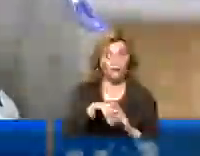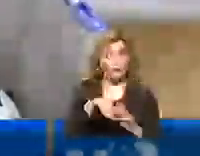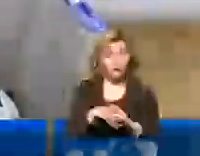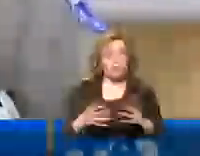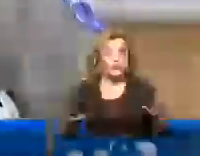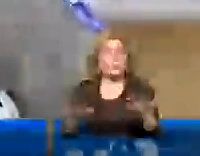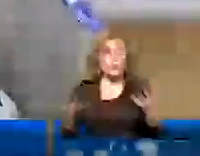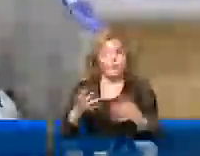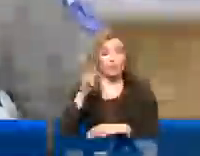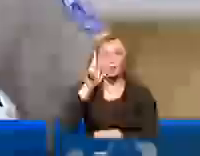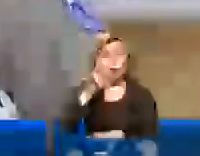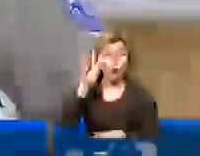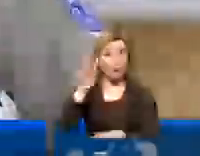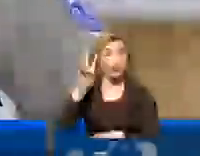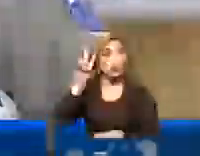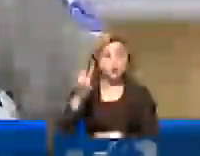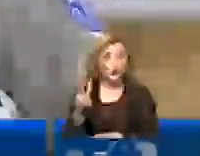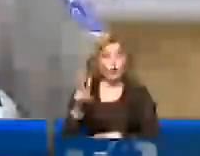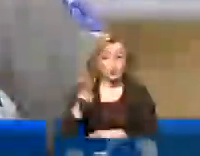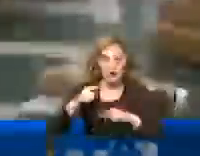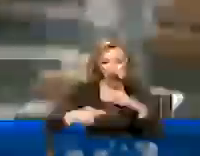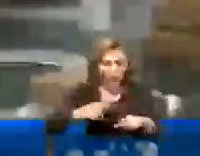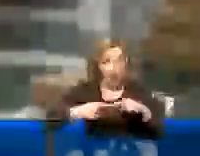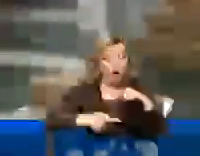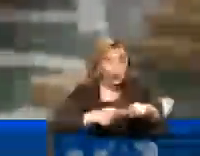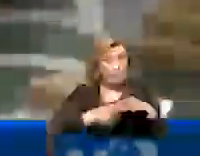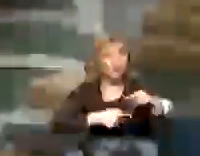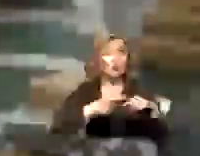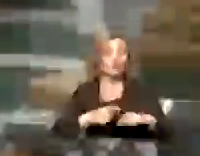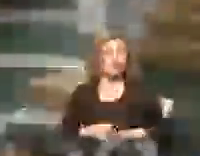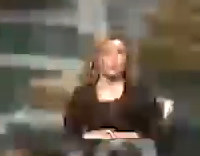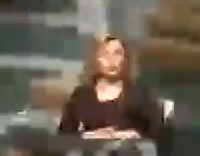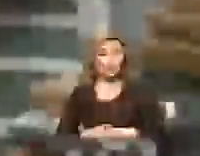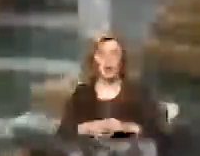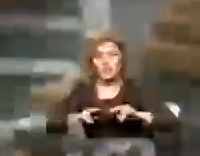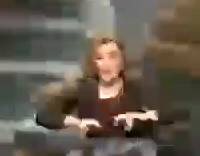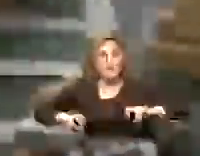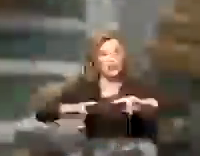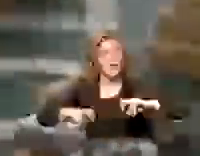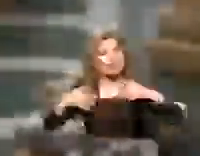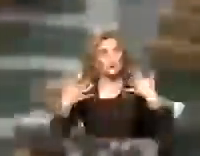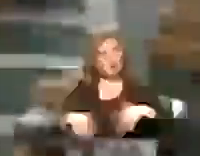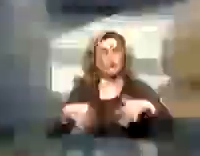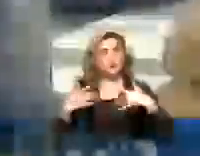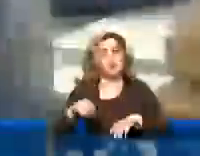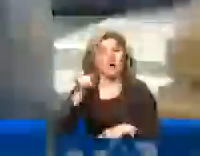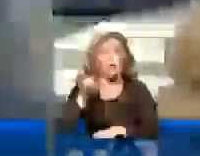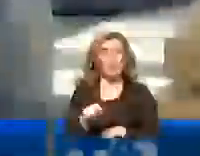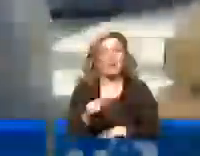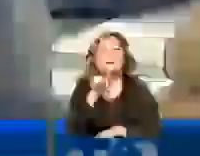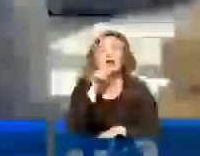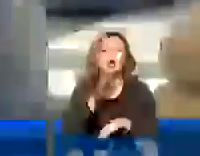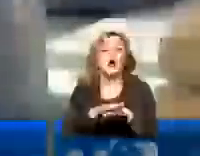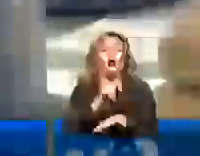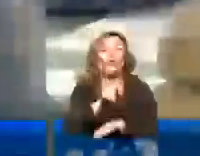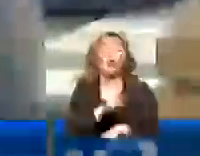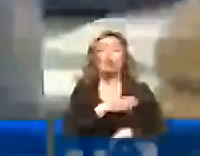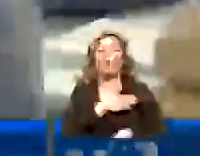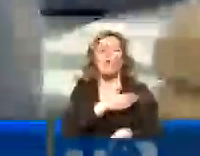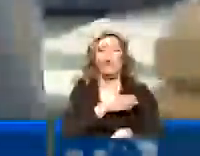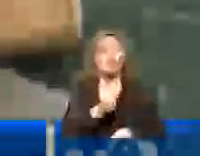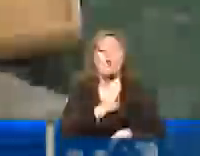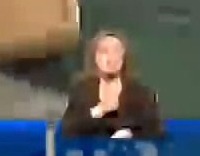había 272 envolturas. Las investigaciones se encuentran en marcha para determinar al o a los propietarios de